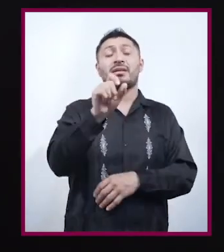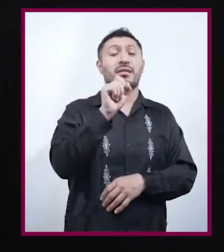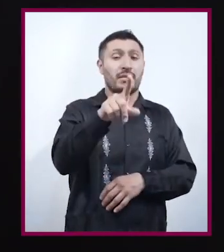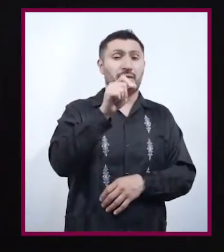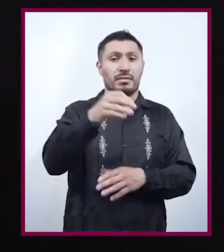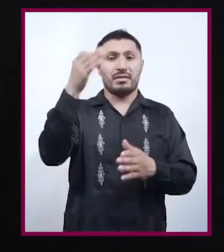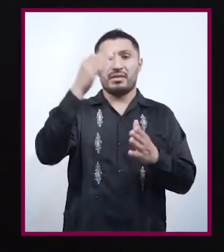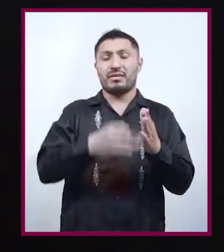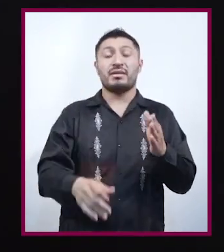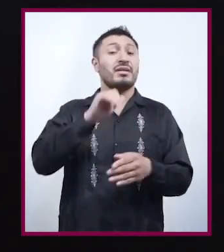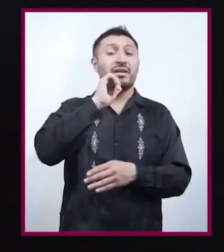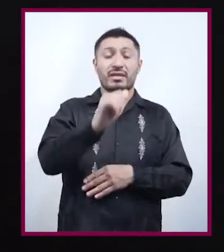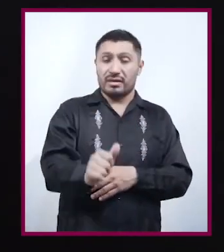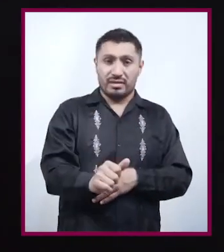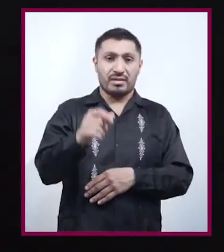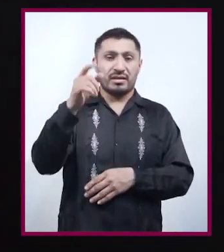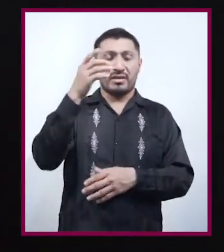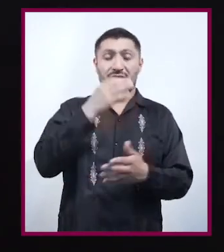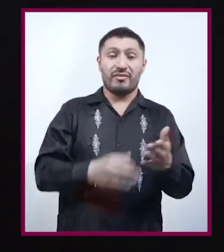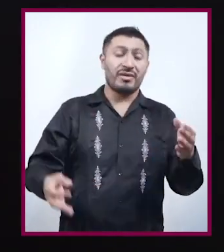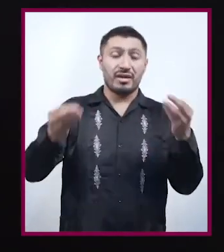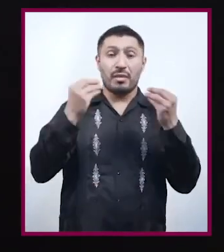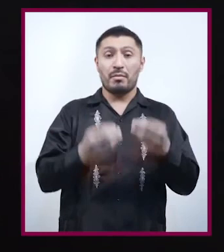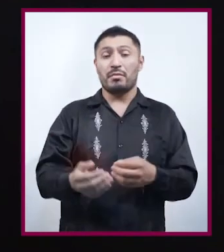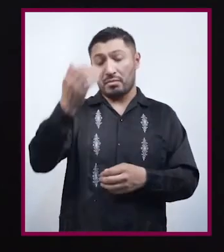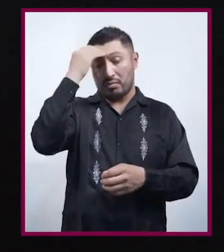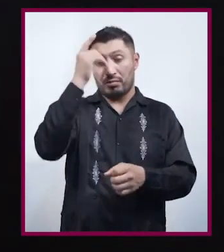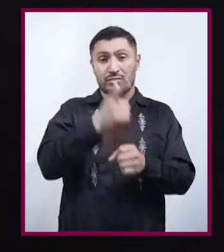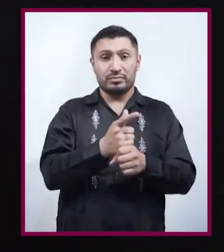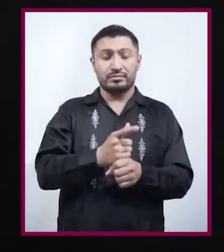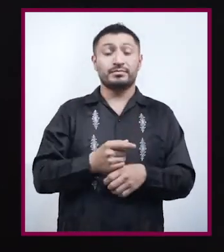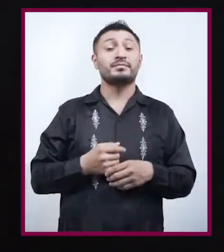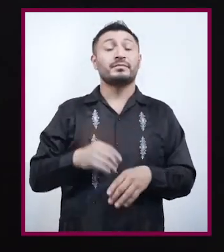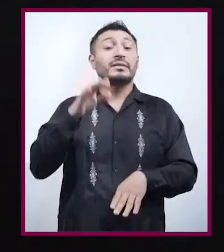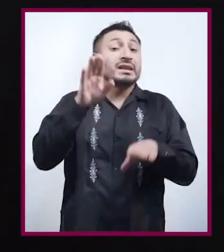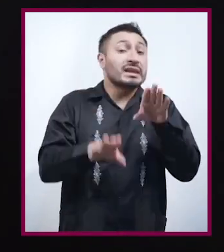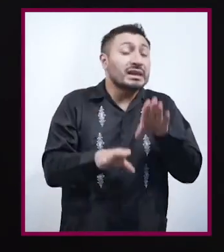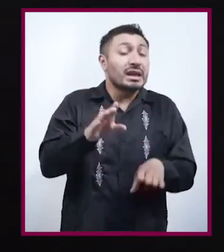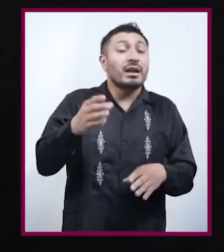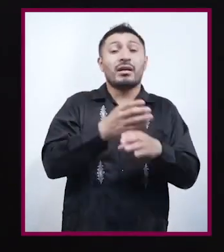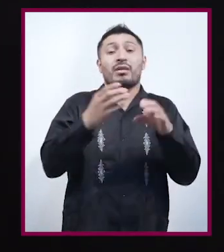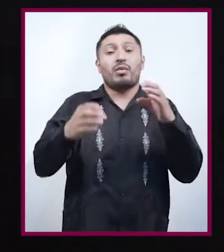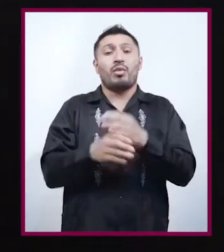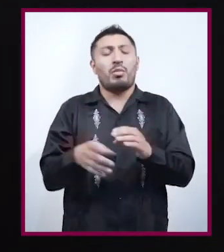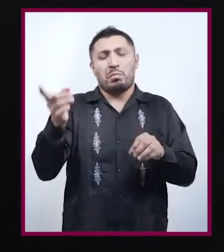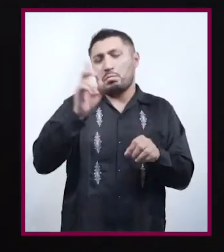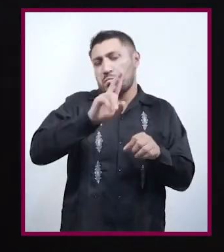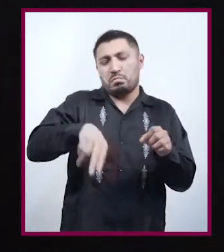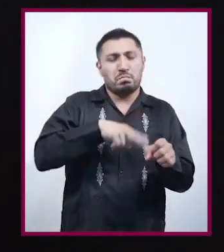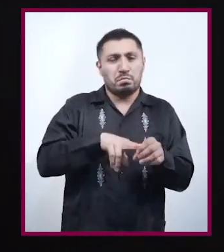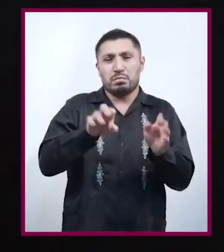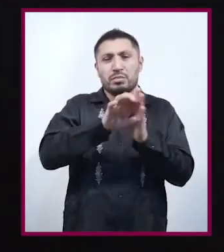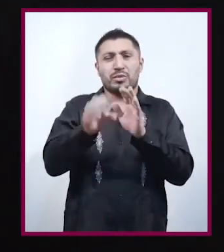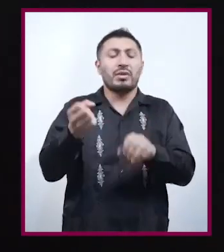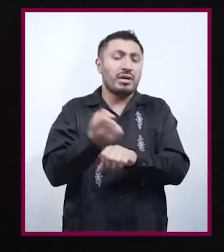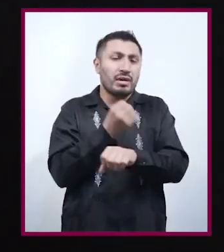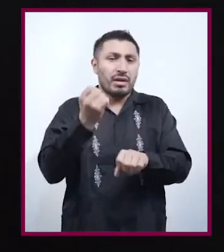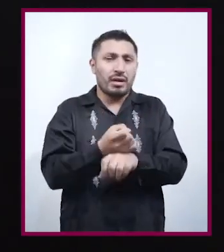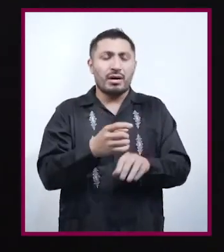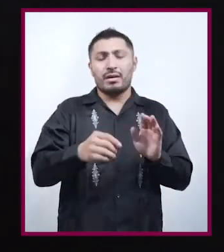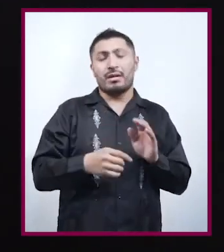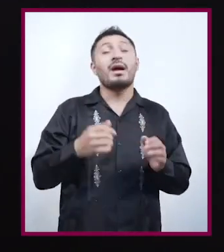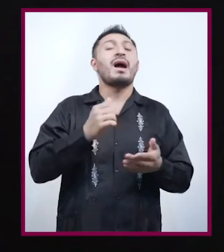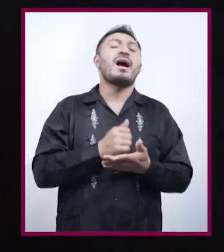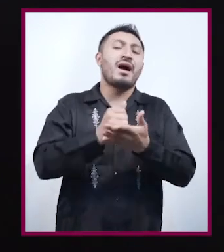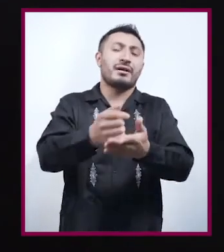y por lo mismo no tiene fin. Hay tanto por conocer. que en ocasiones un objeto cotidiano como lo